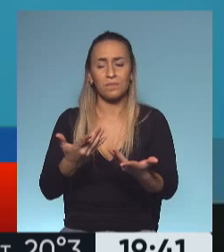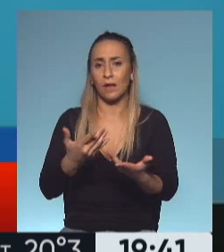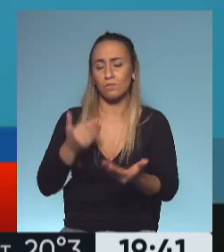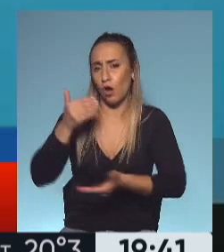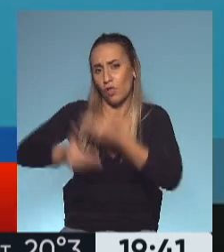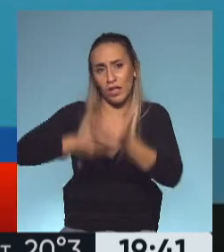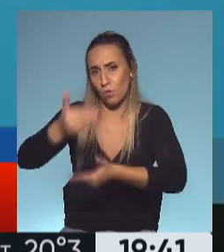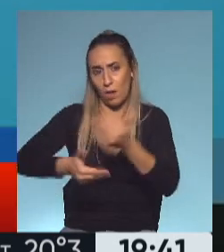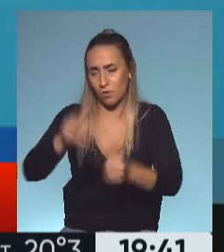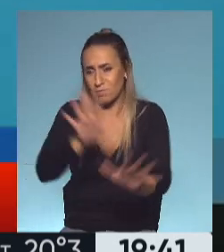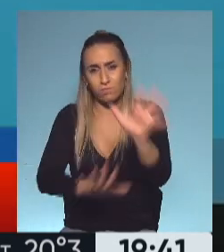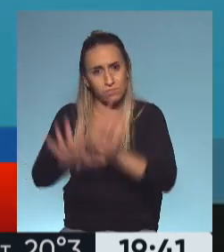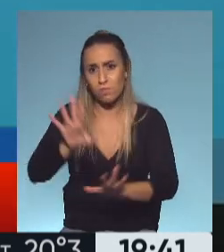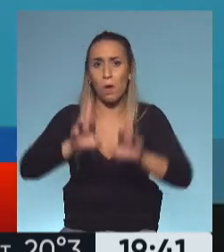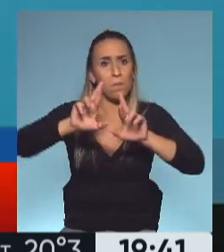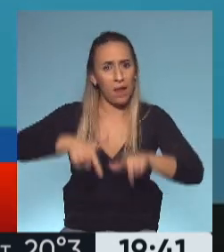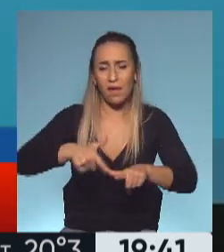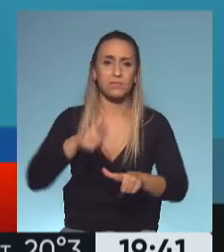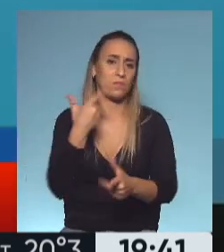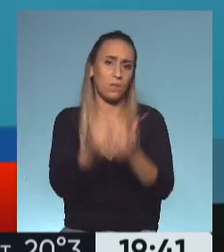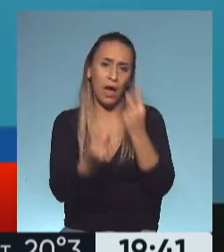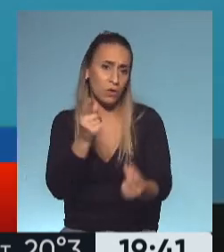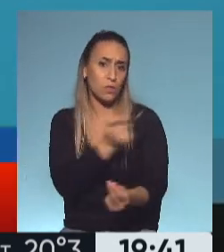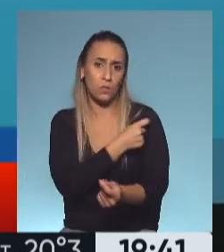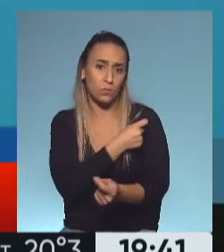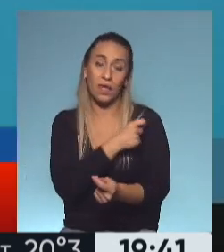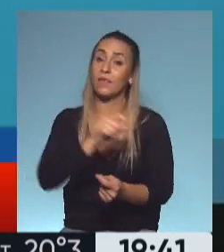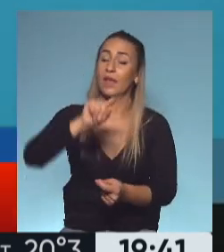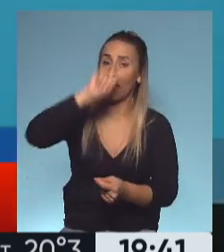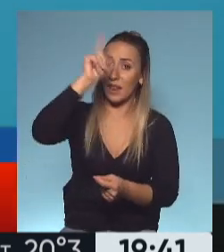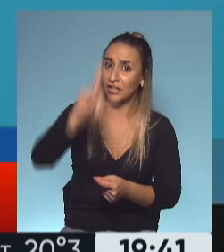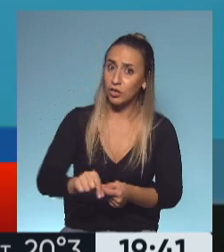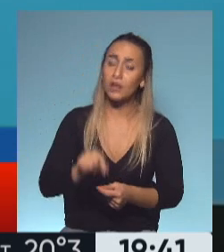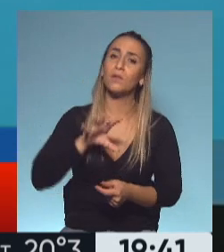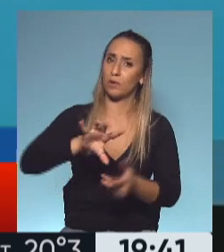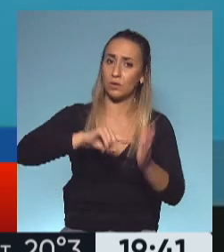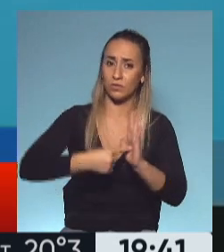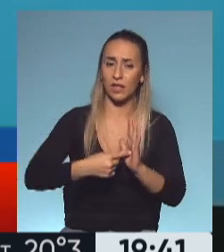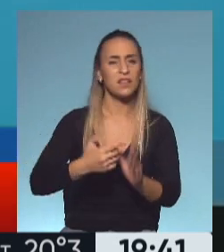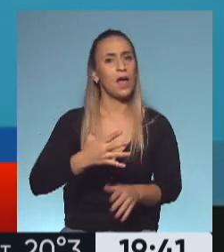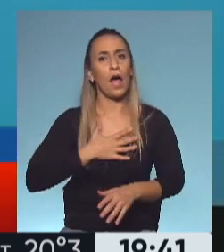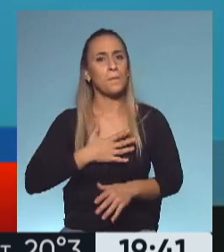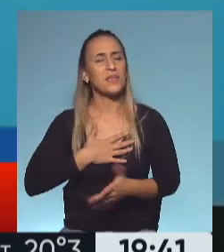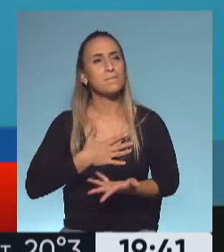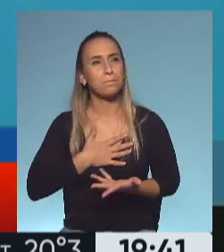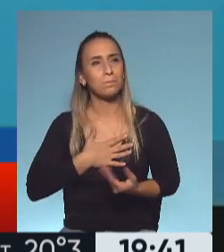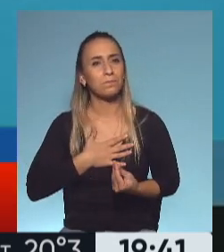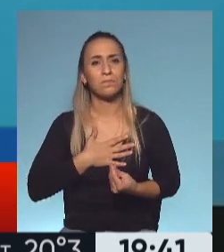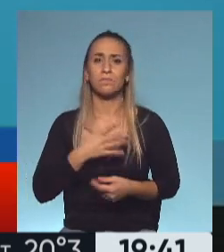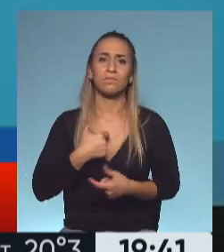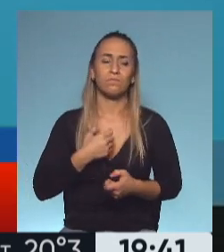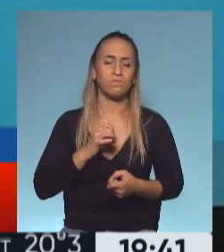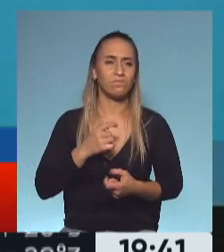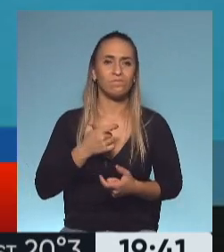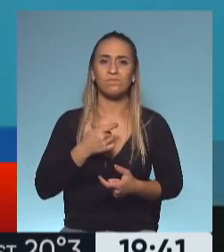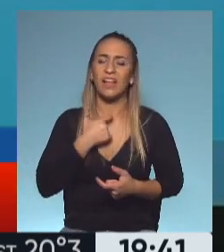de vacunación en la Nación y en la provincia. A mí no me queda otra cosa que agradecerles